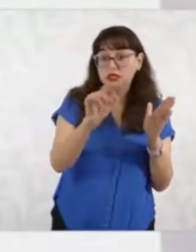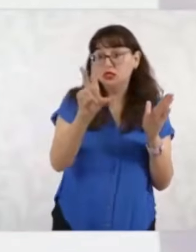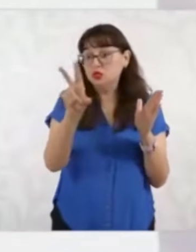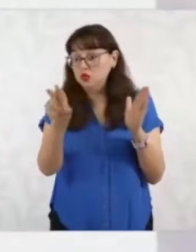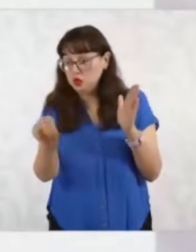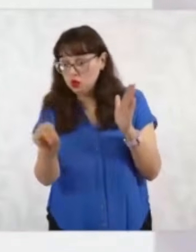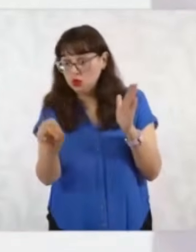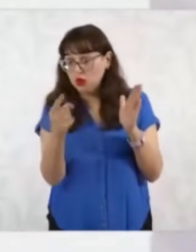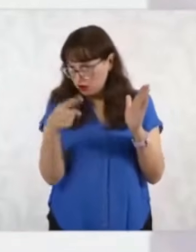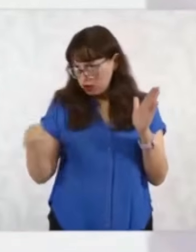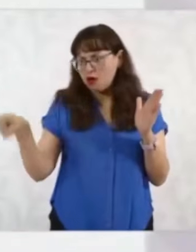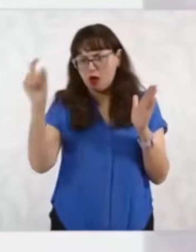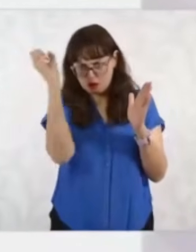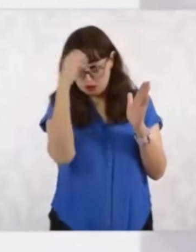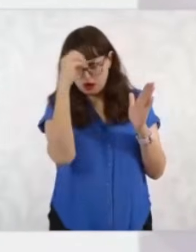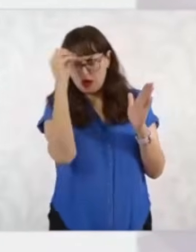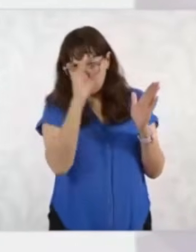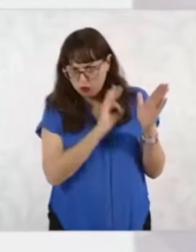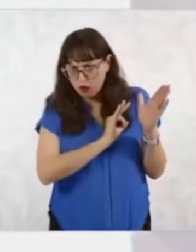los lineamientos.